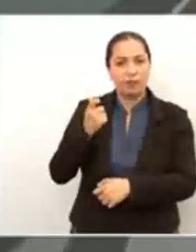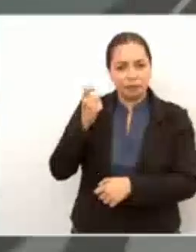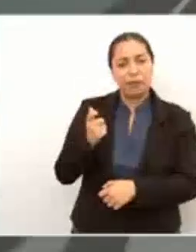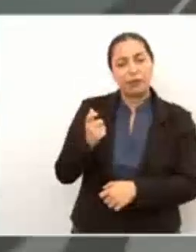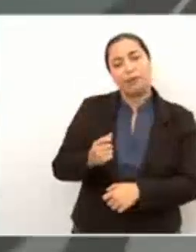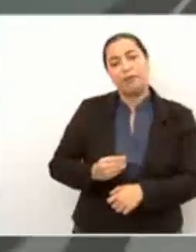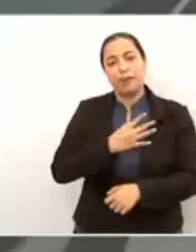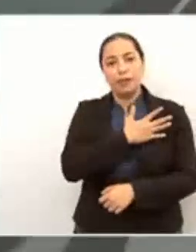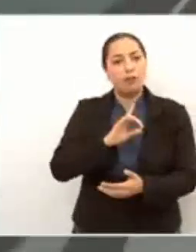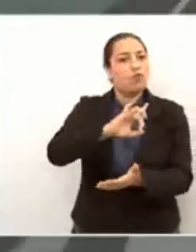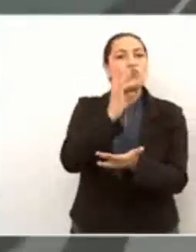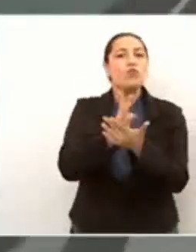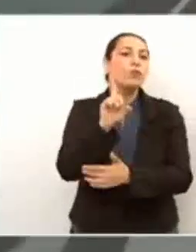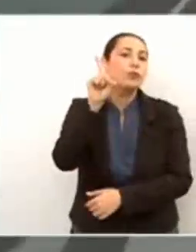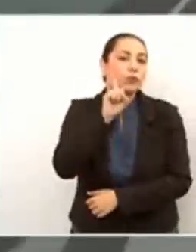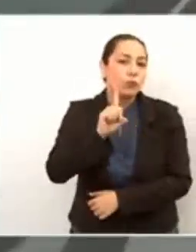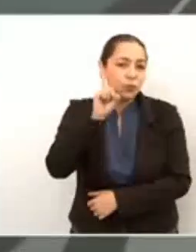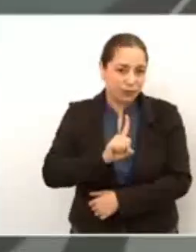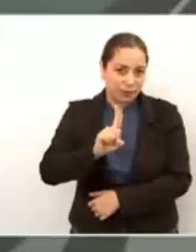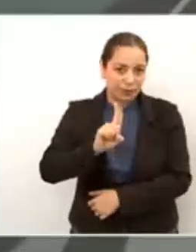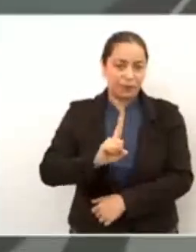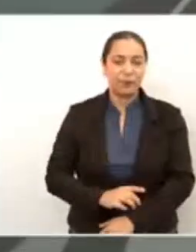mujeres.